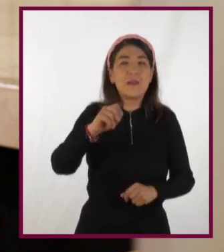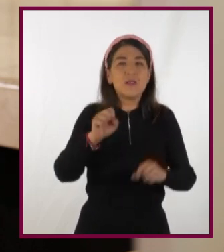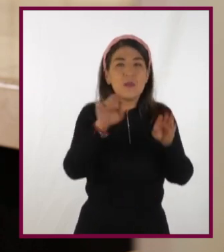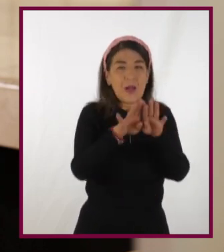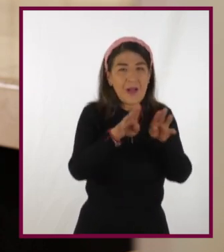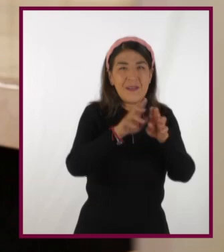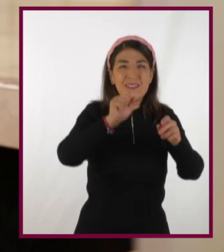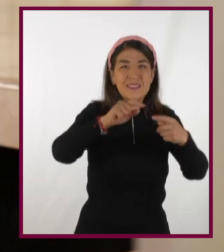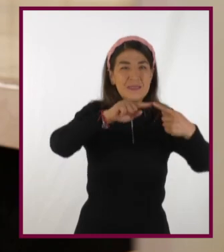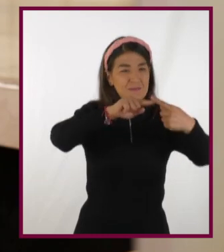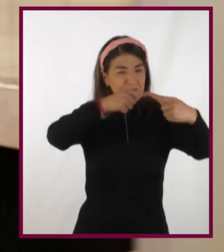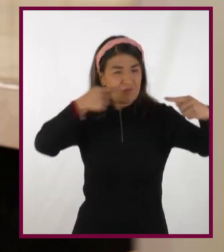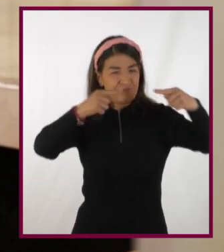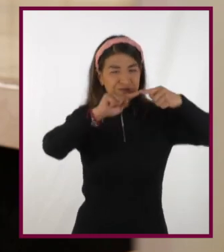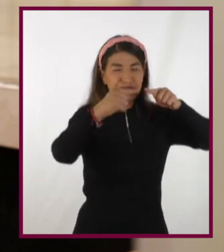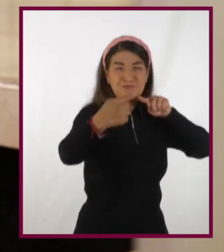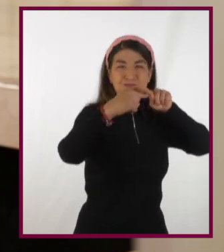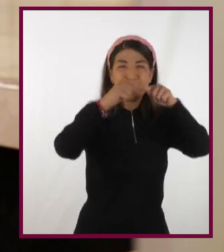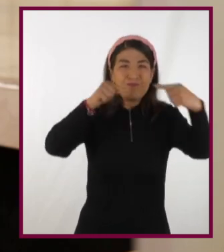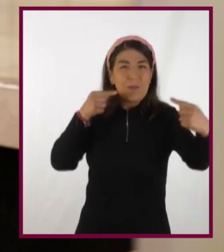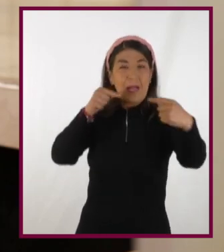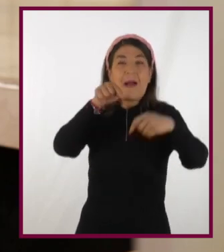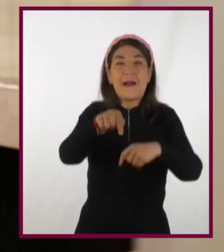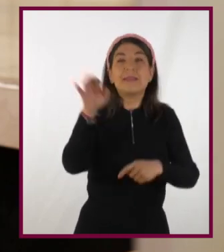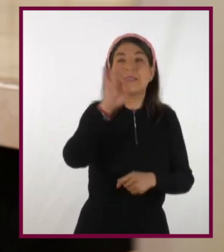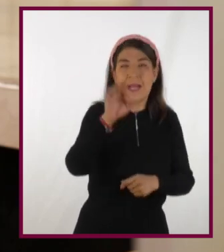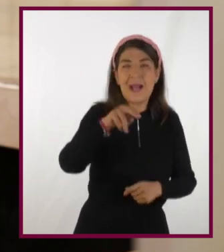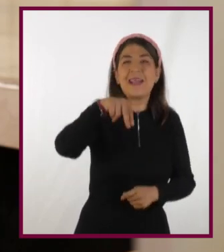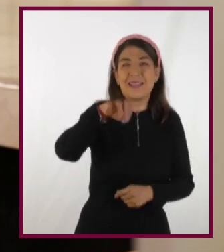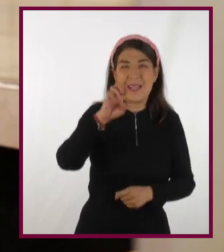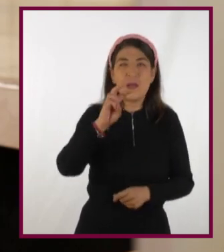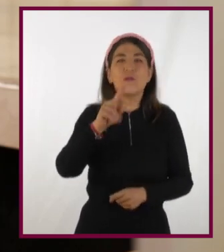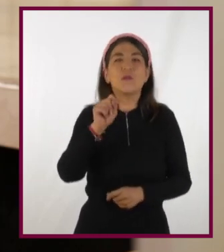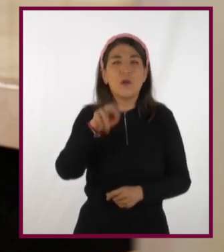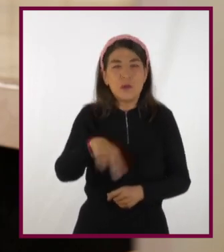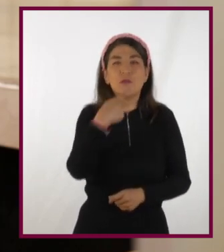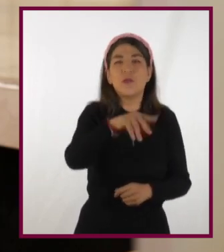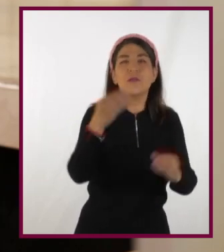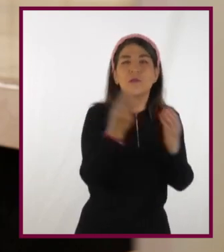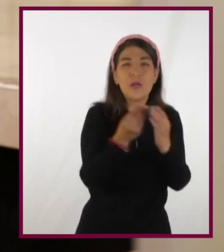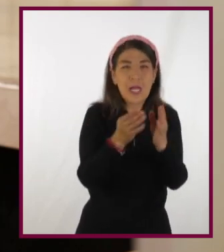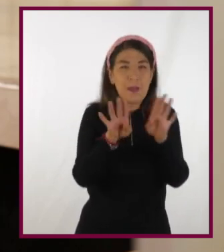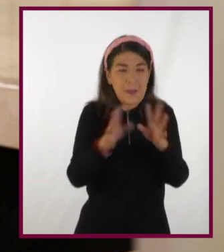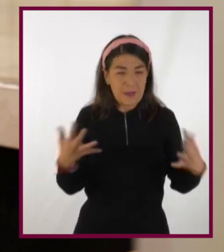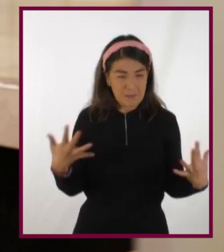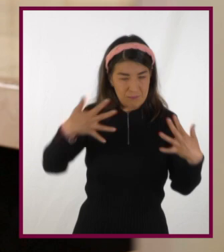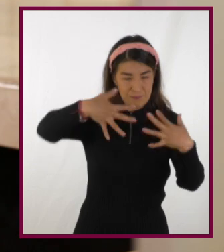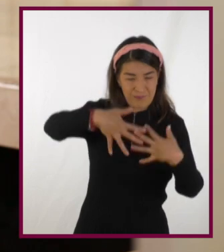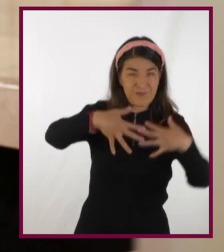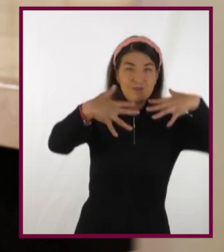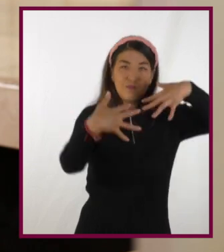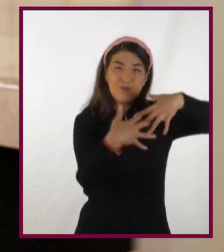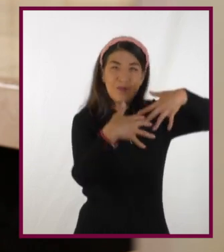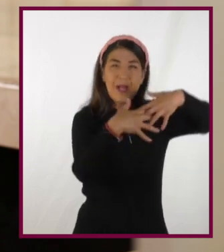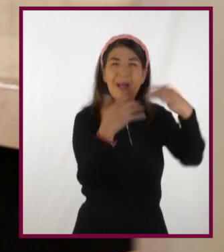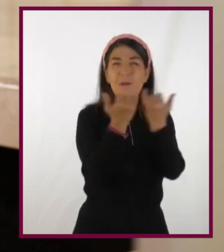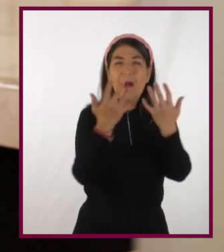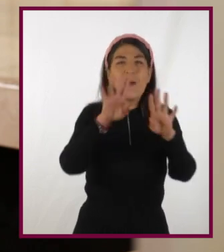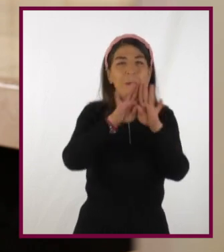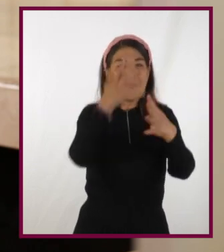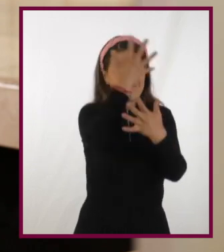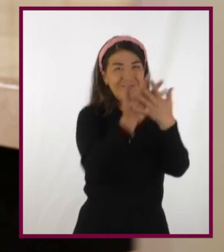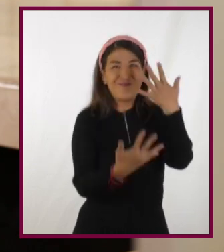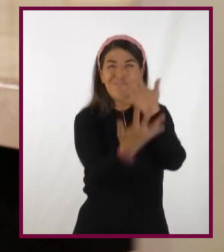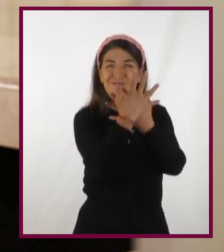moléculas largas suspendidas en alguna cosa que podría ser newtoniana, y estas moléculas hacen una especie, se entrelazan y es una especie de red, de malla